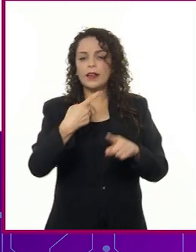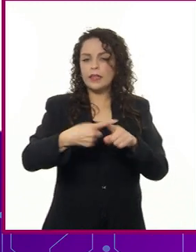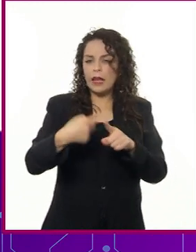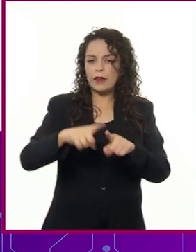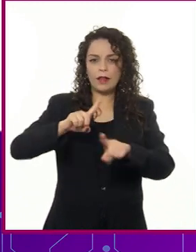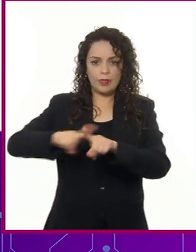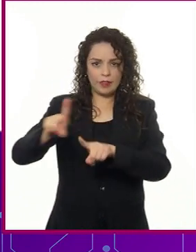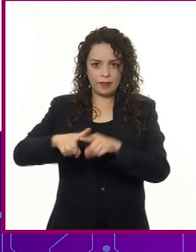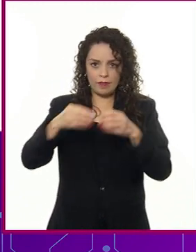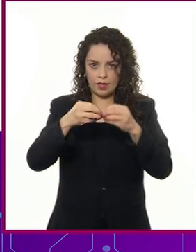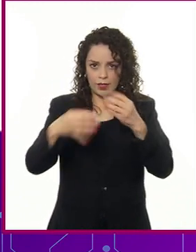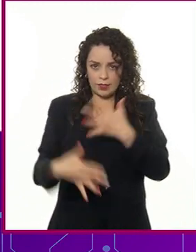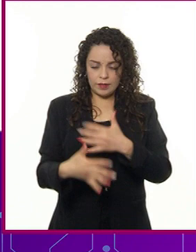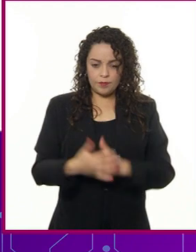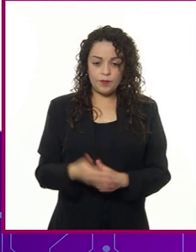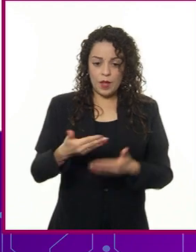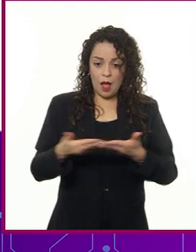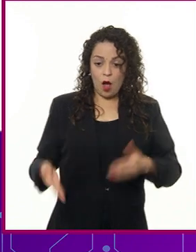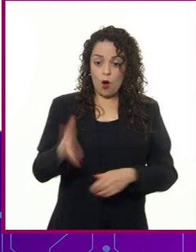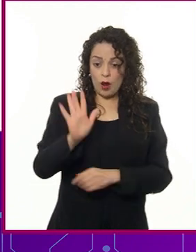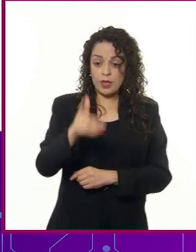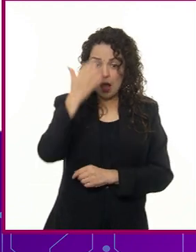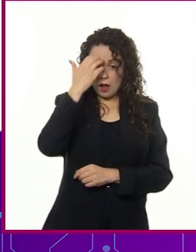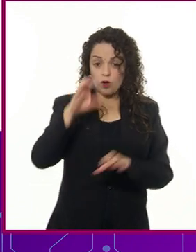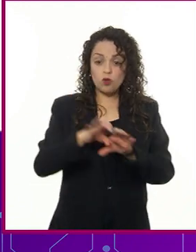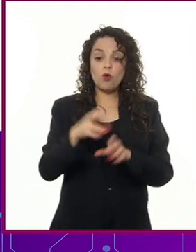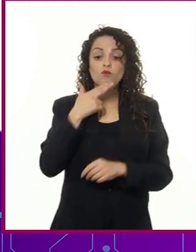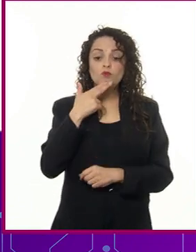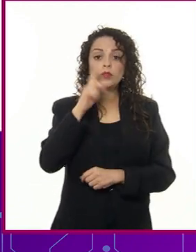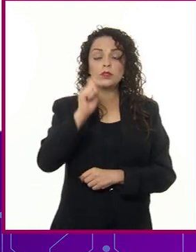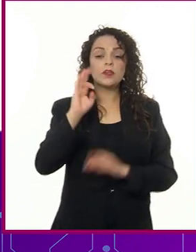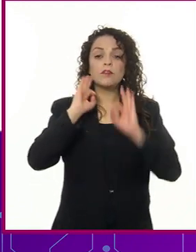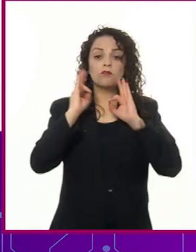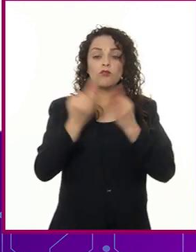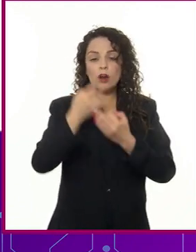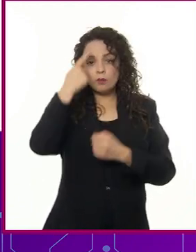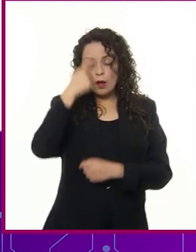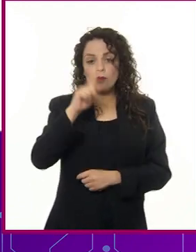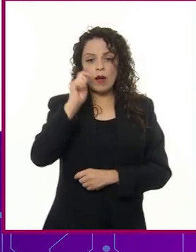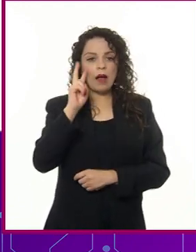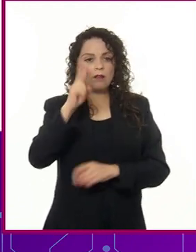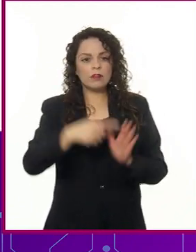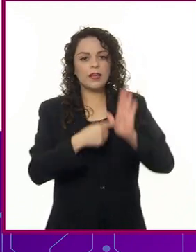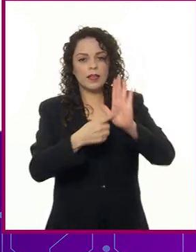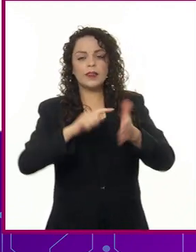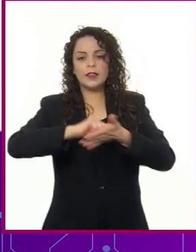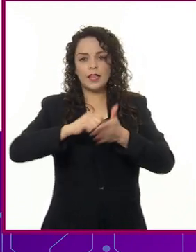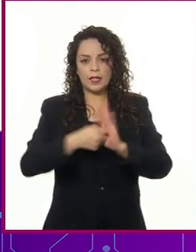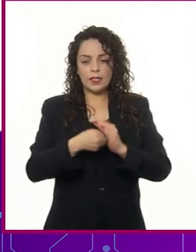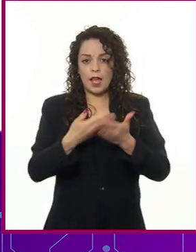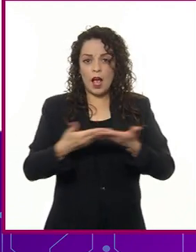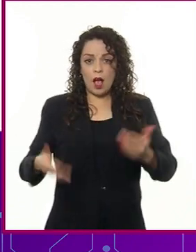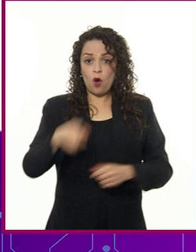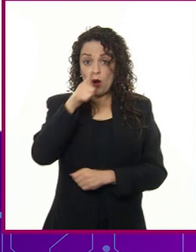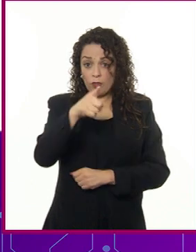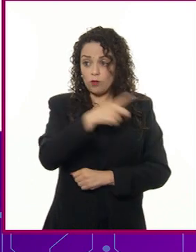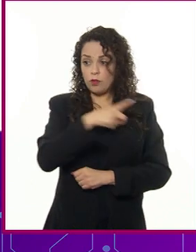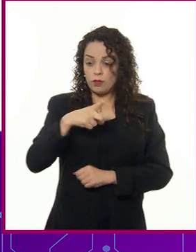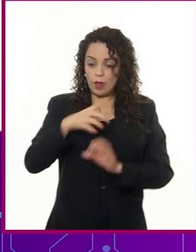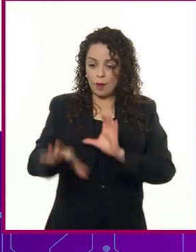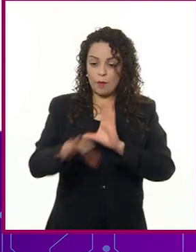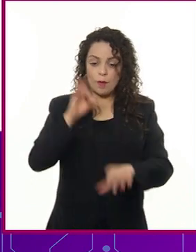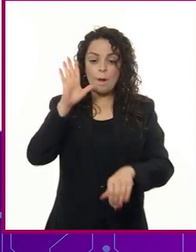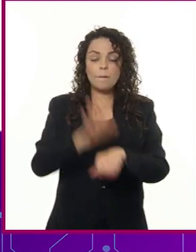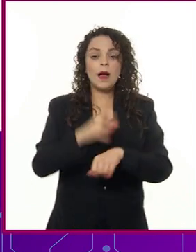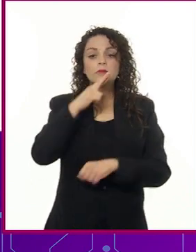Ahora ya conocen el cómo utilizar algunas formas de representación técnica. Es momento que ustedes elijan la más adecuada